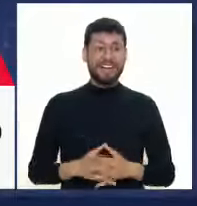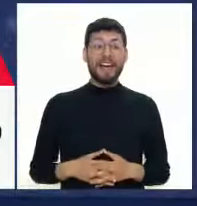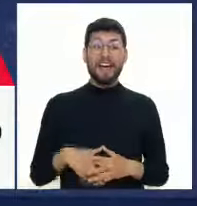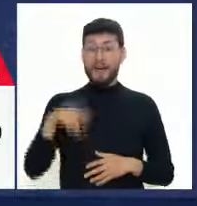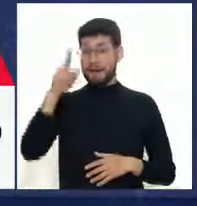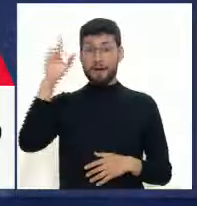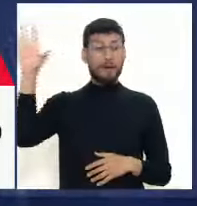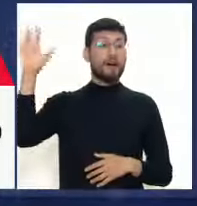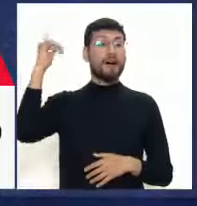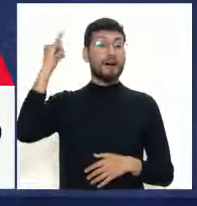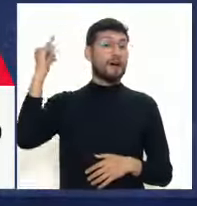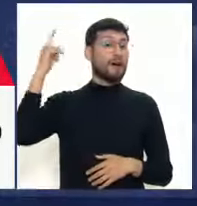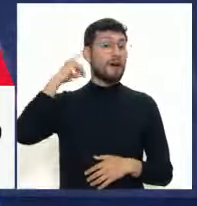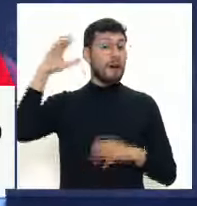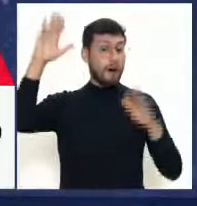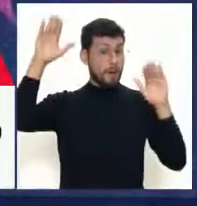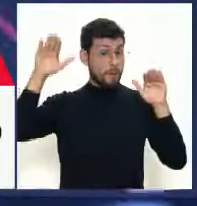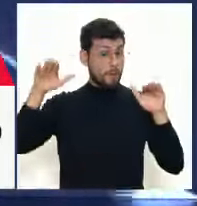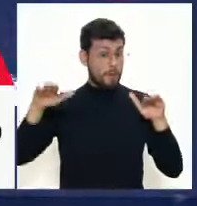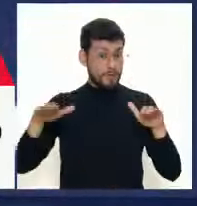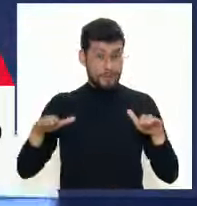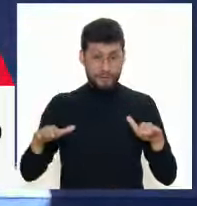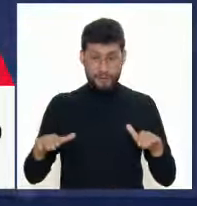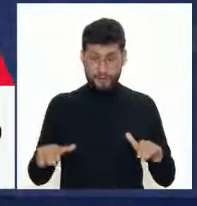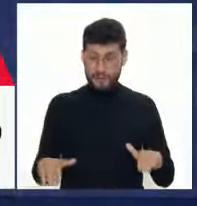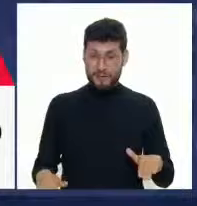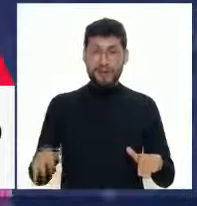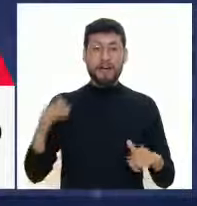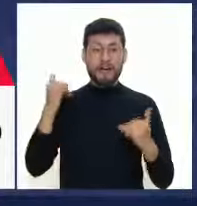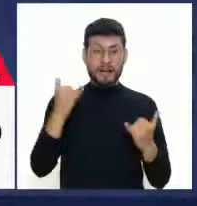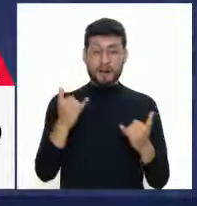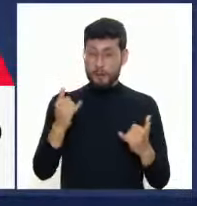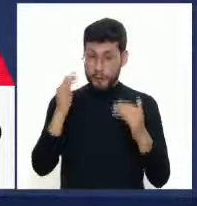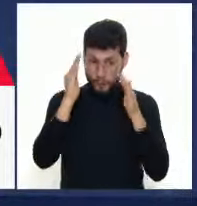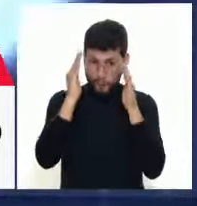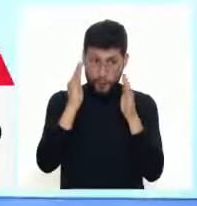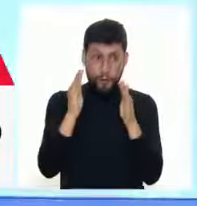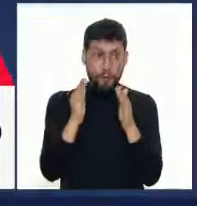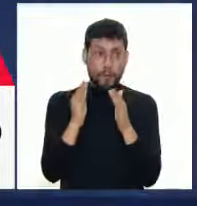Párame la música para concentración absoluta. Observen.